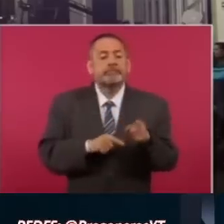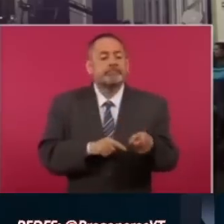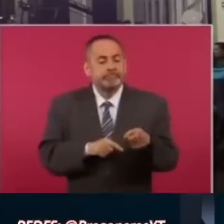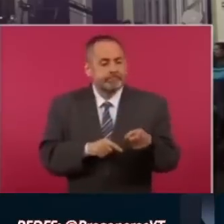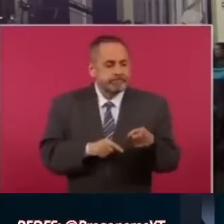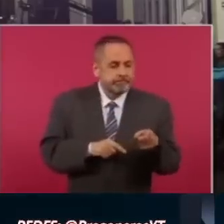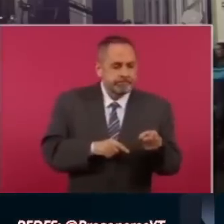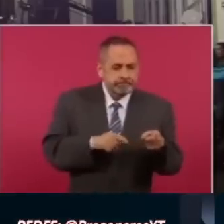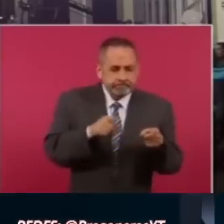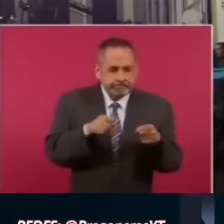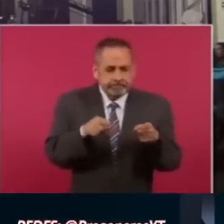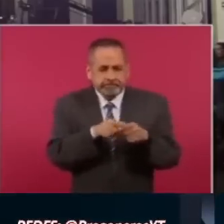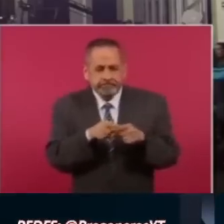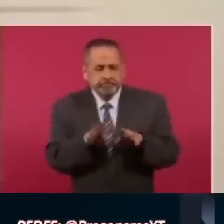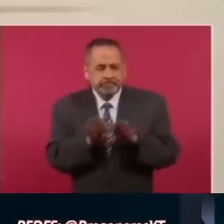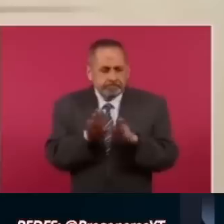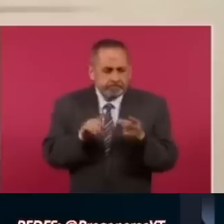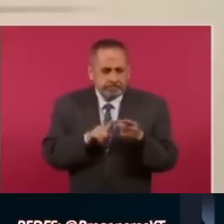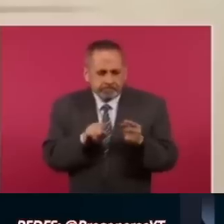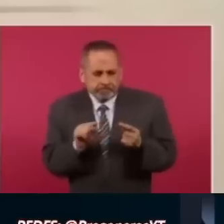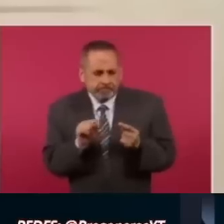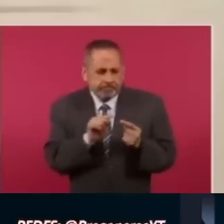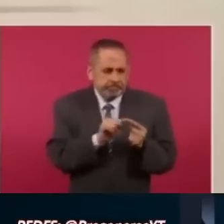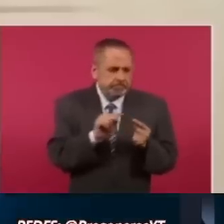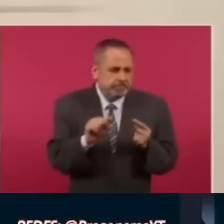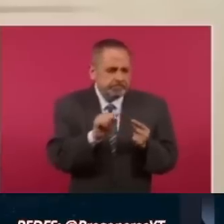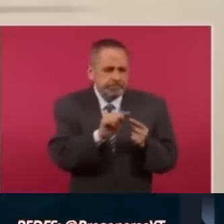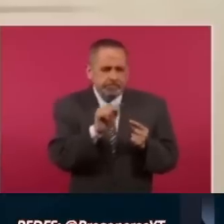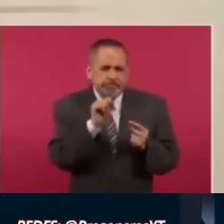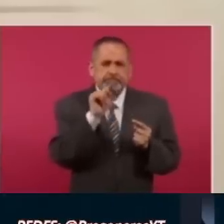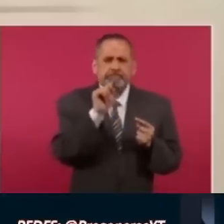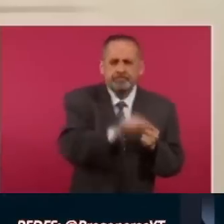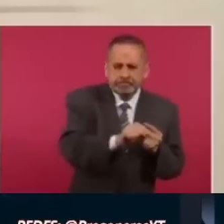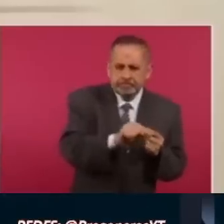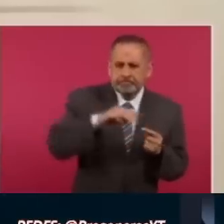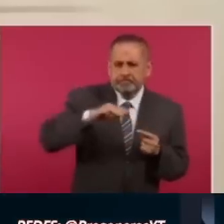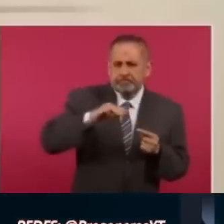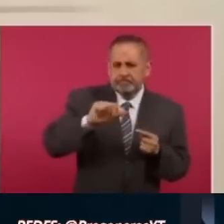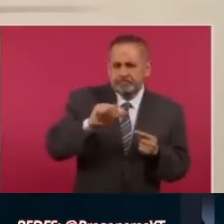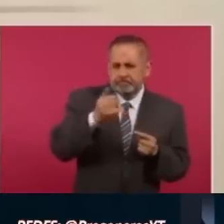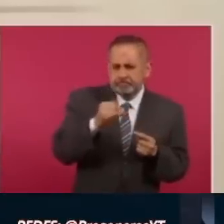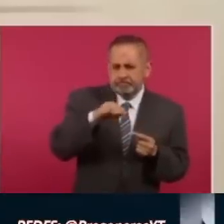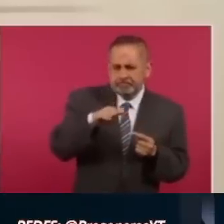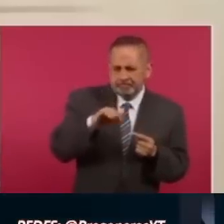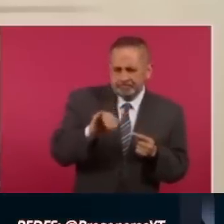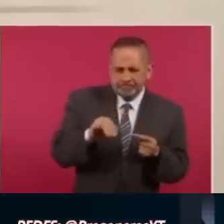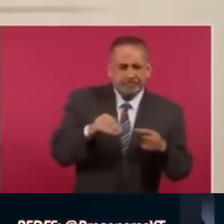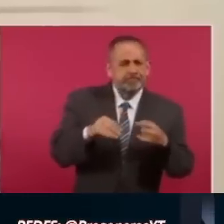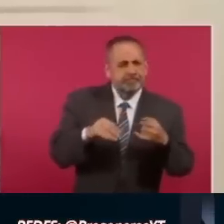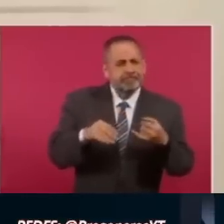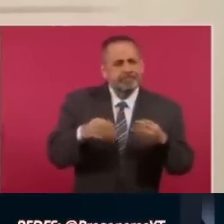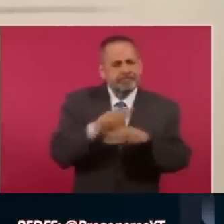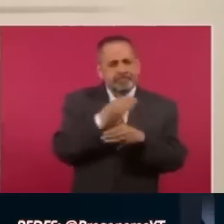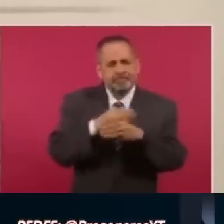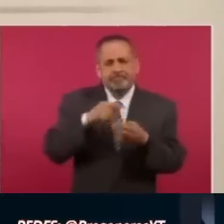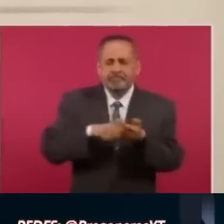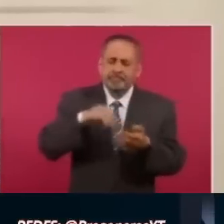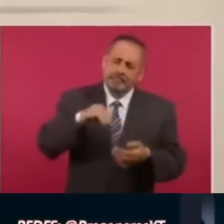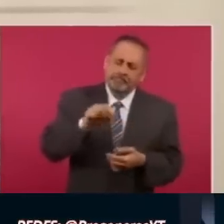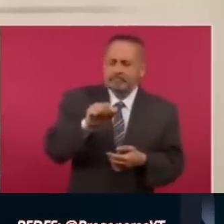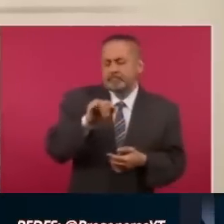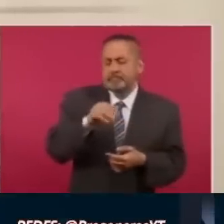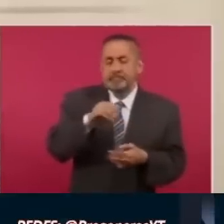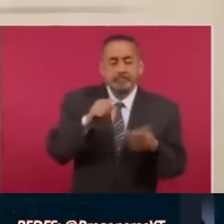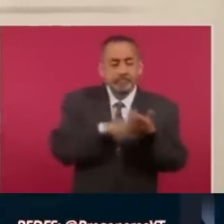tomaron para llegar a Miami, el que él se fue allá y el que este